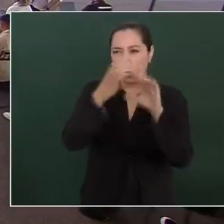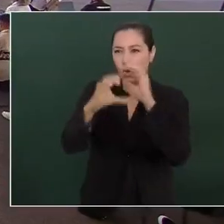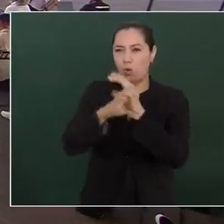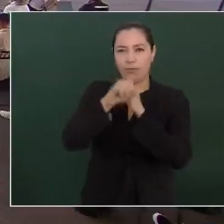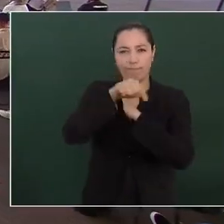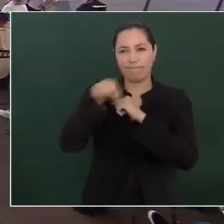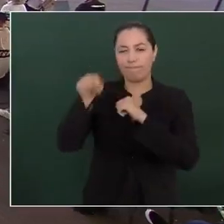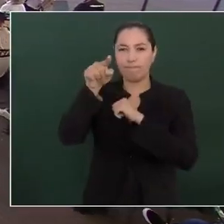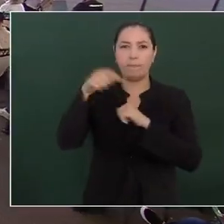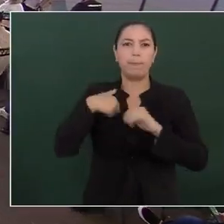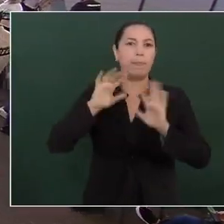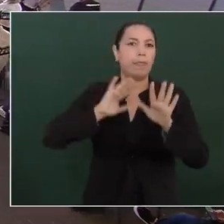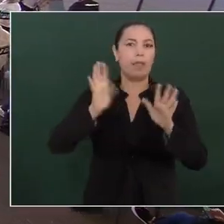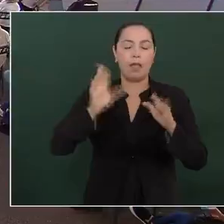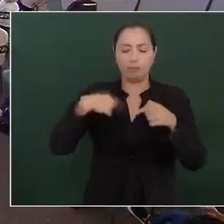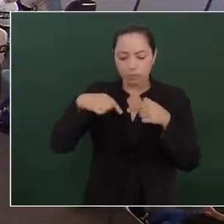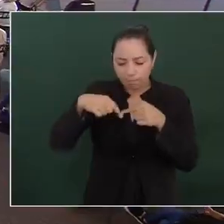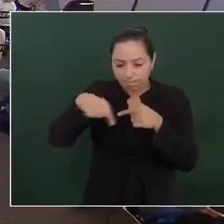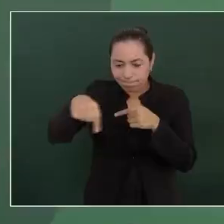Ya me faltan 10 meses,